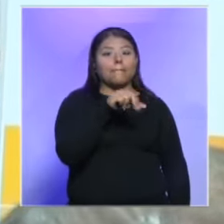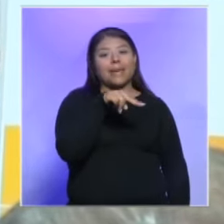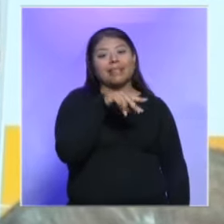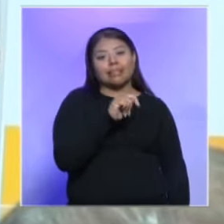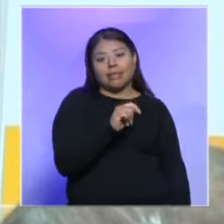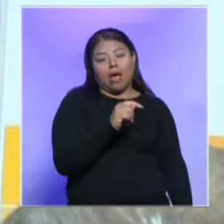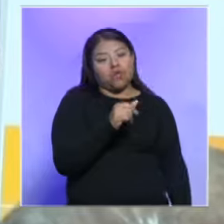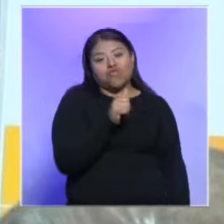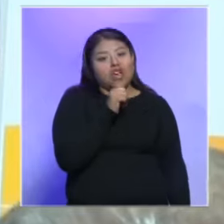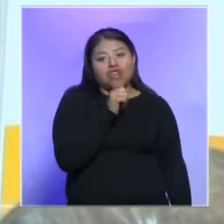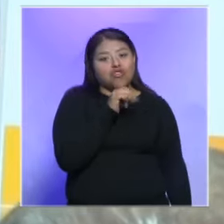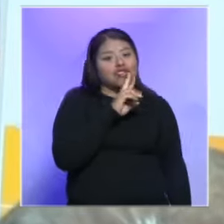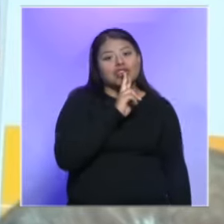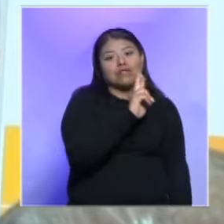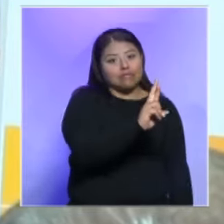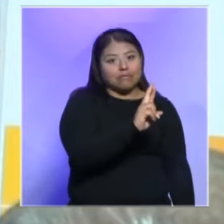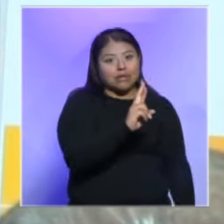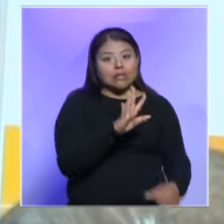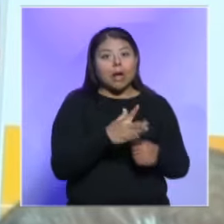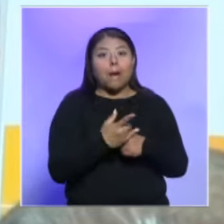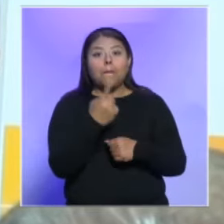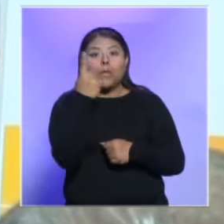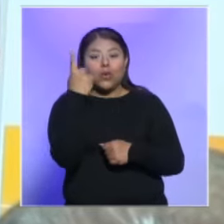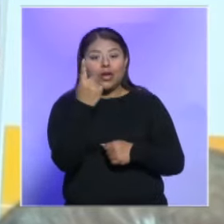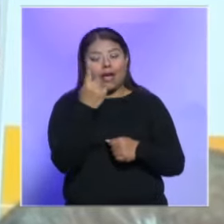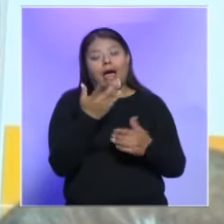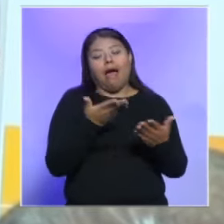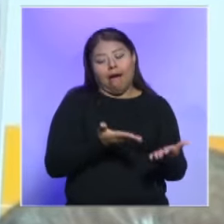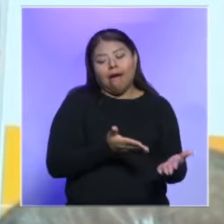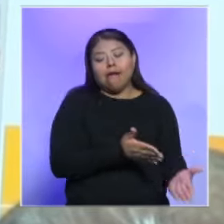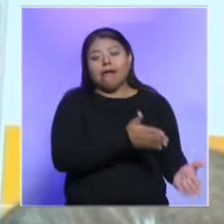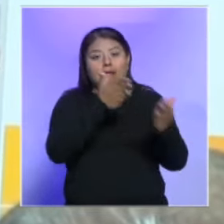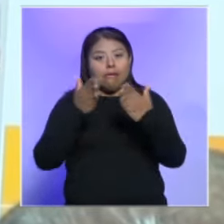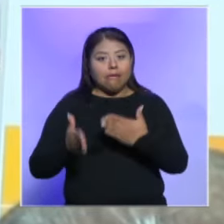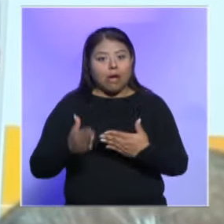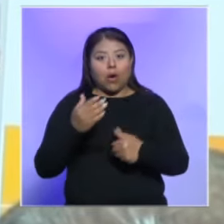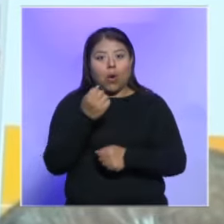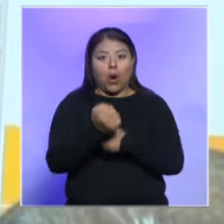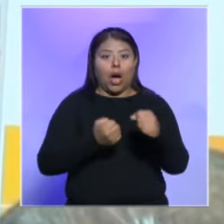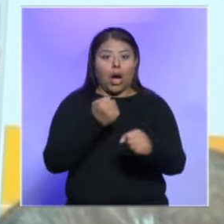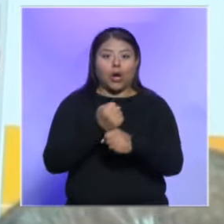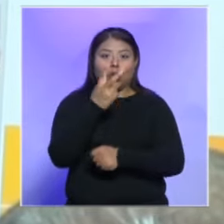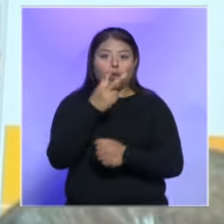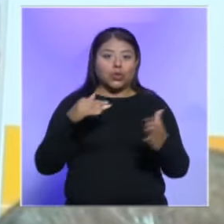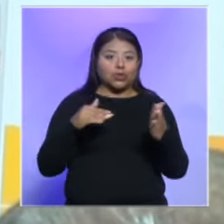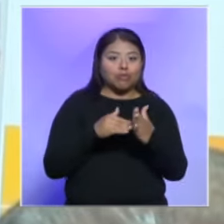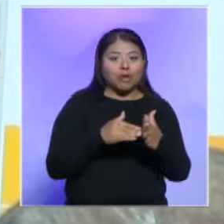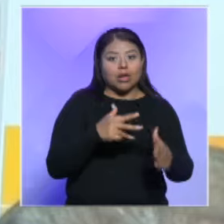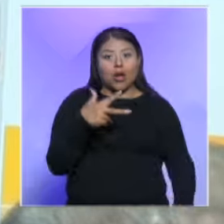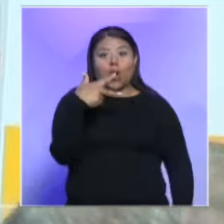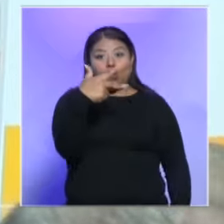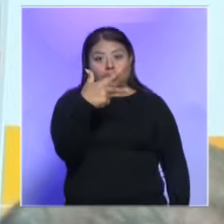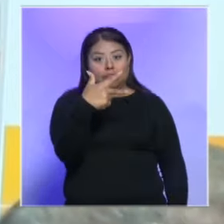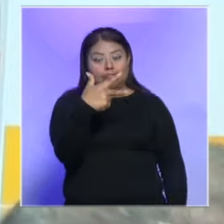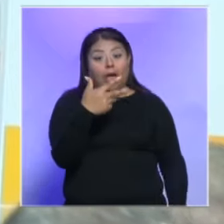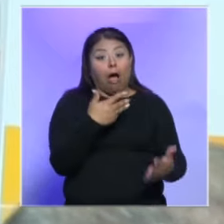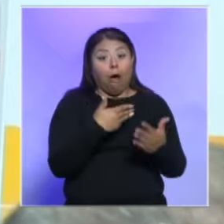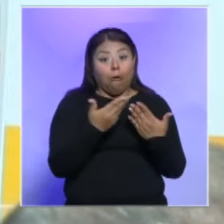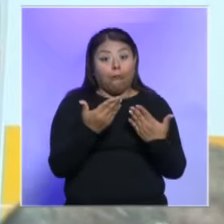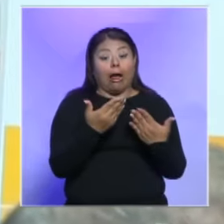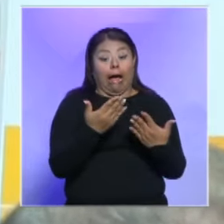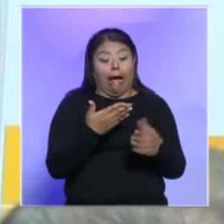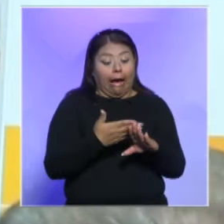Corte Interamericana, y también la legal de 2008, pero ya existía para esa época pues el precedente